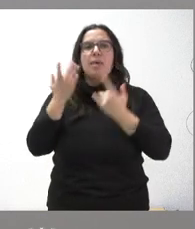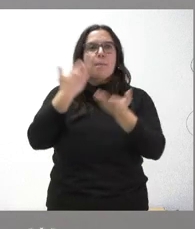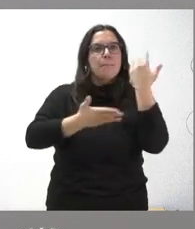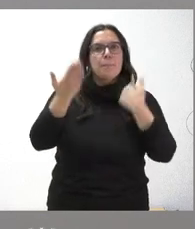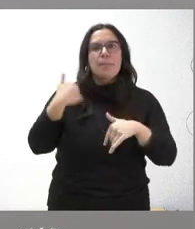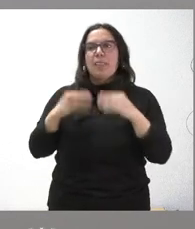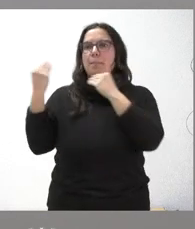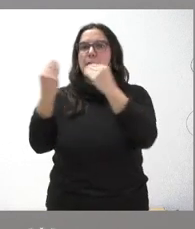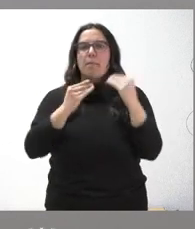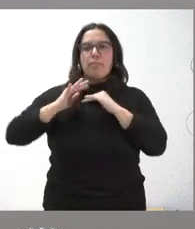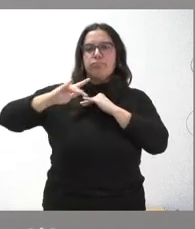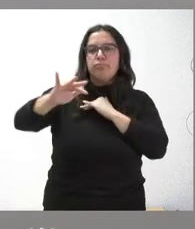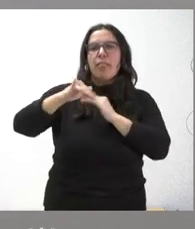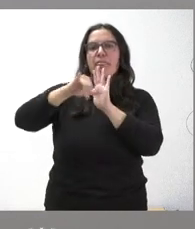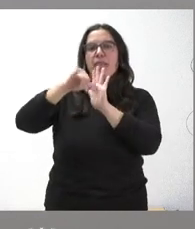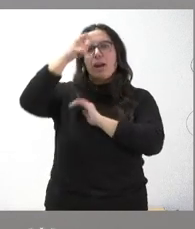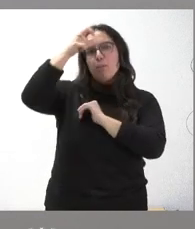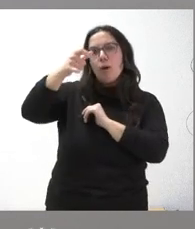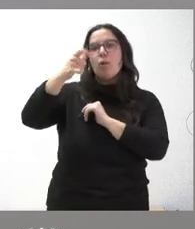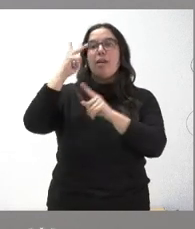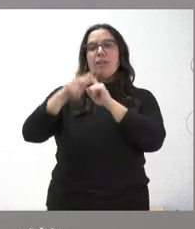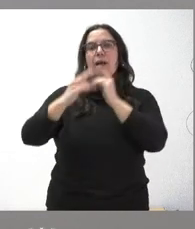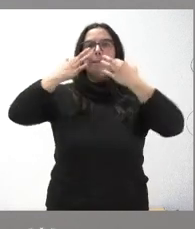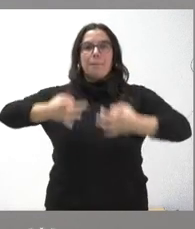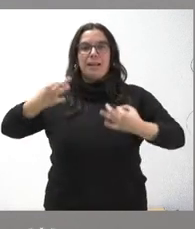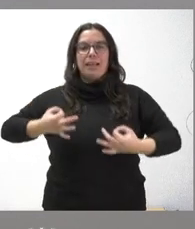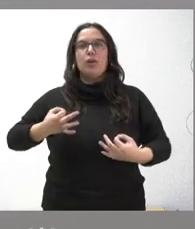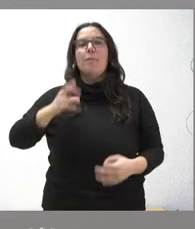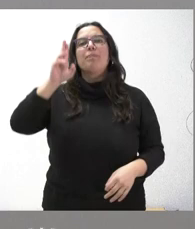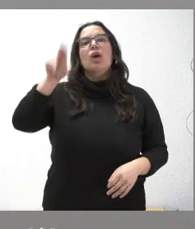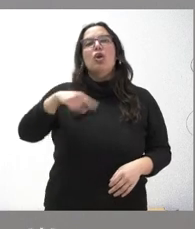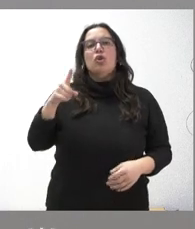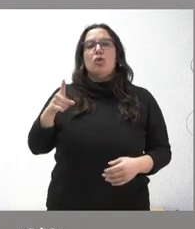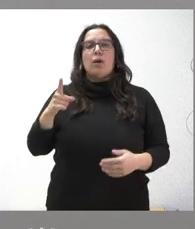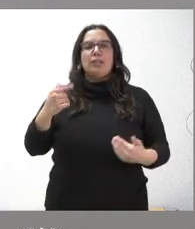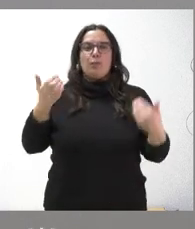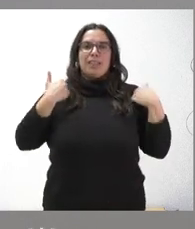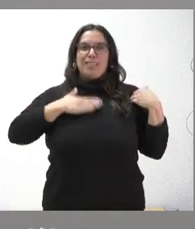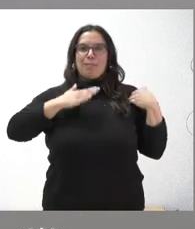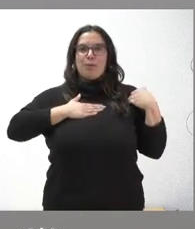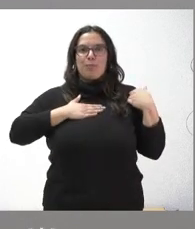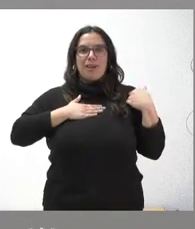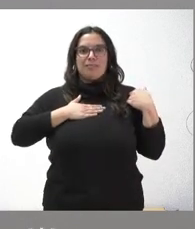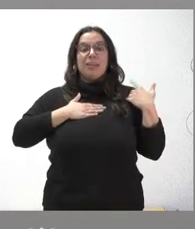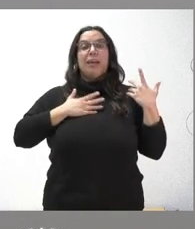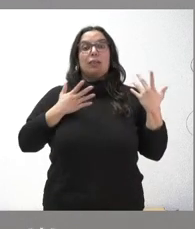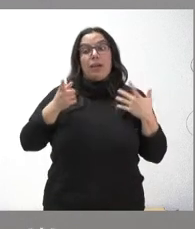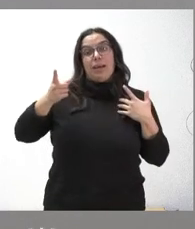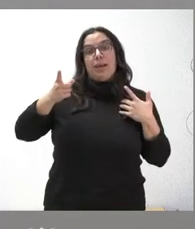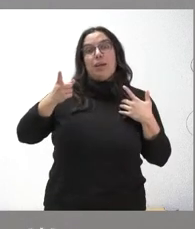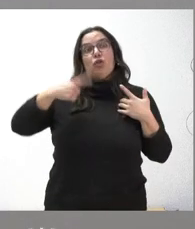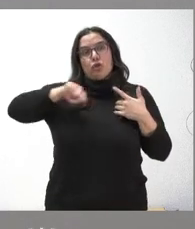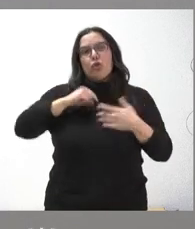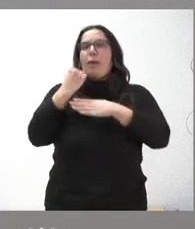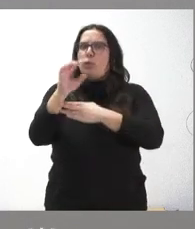de es ámbito periurbano y de evitar esos riesgos no es una competencia autonómica pero en la medida en que sí que es competencia autonómica el